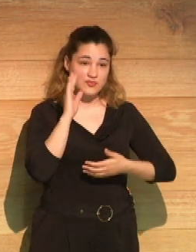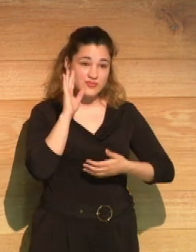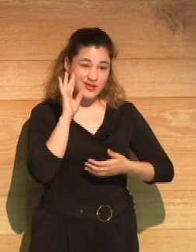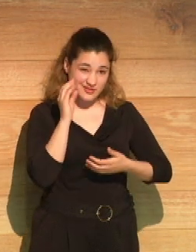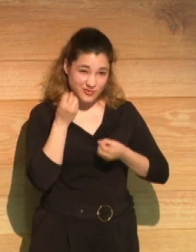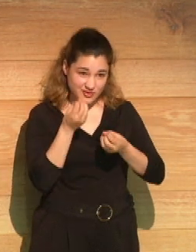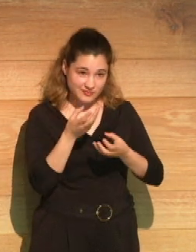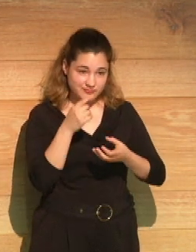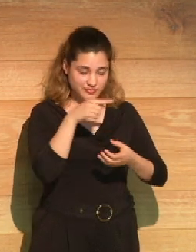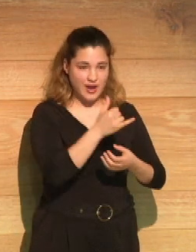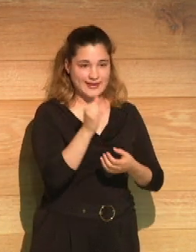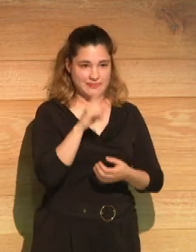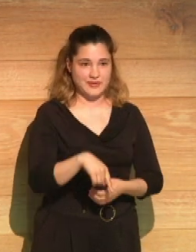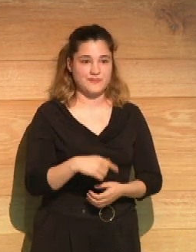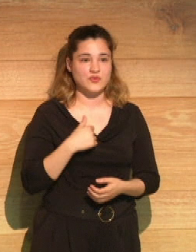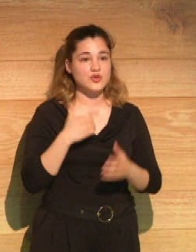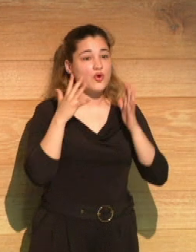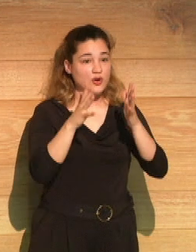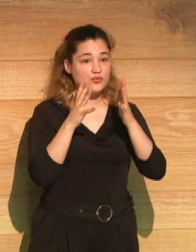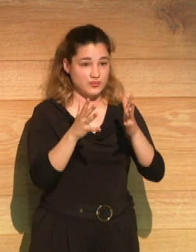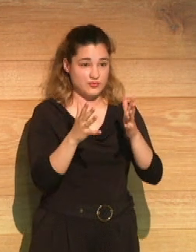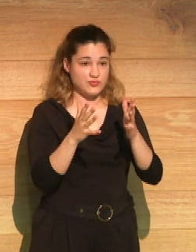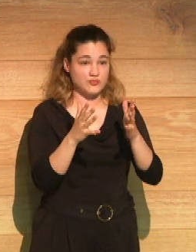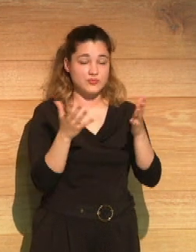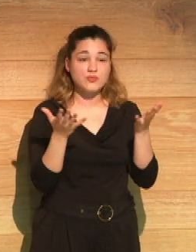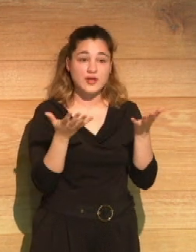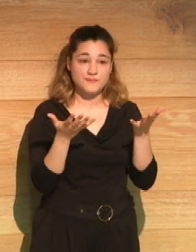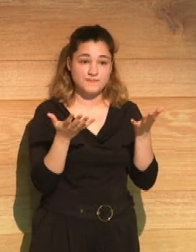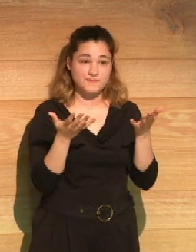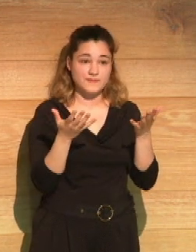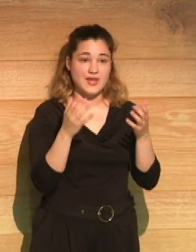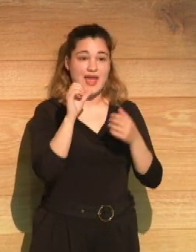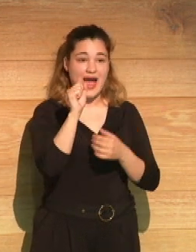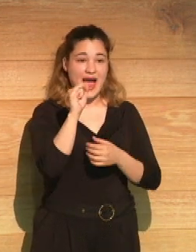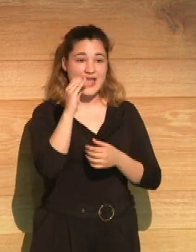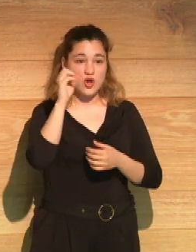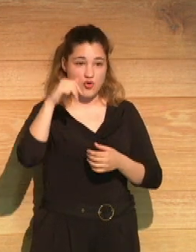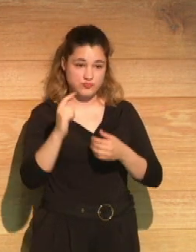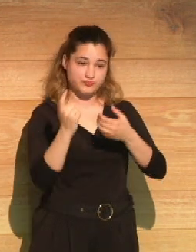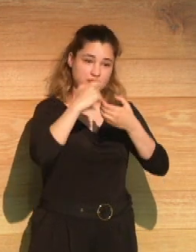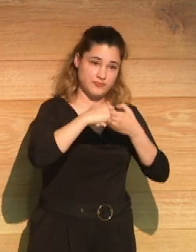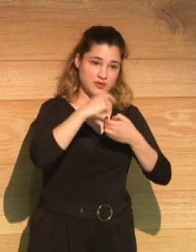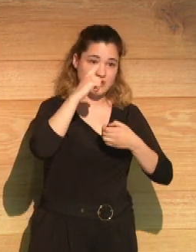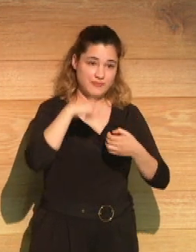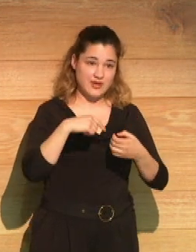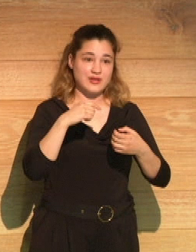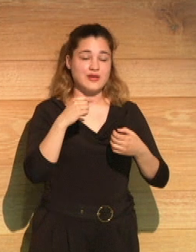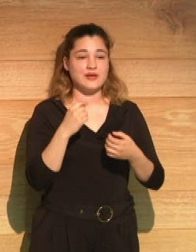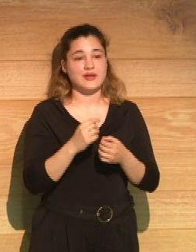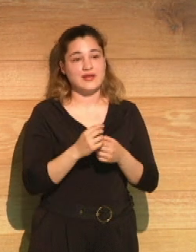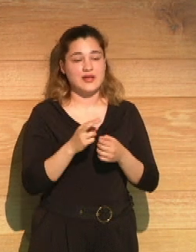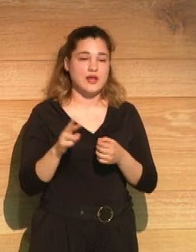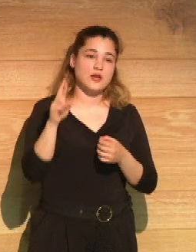Por esto, básicamente les recomiendo que se sumen a ICON, que renueven su membresía